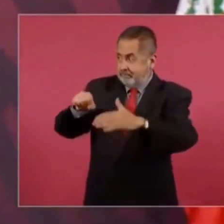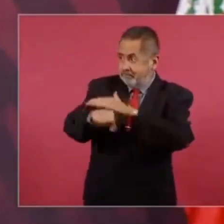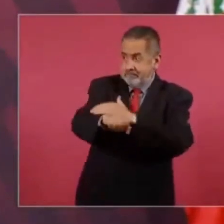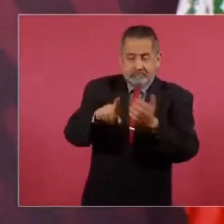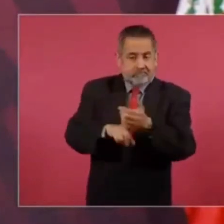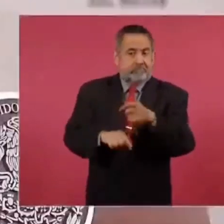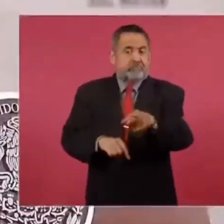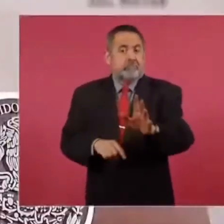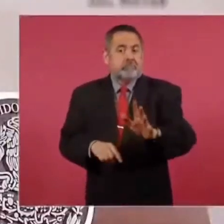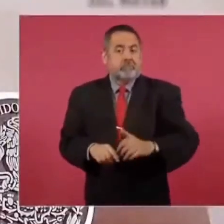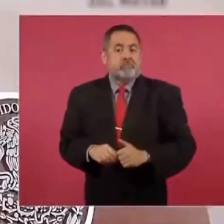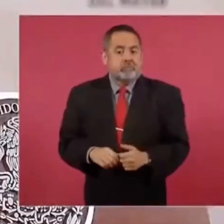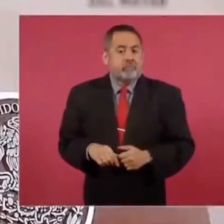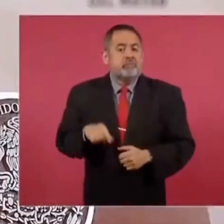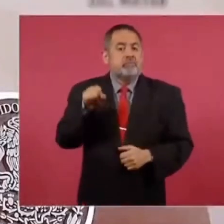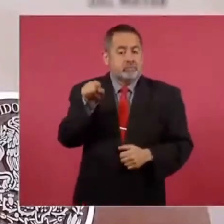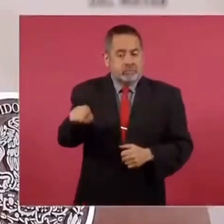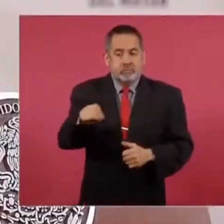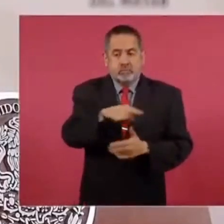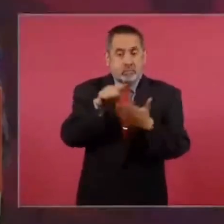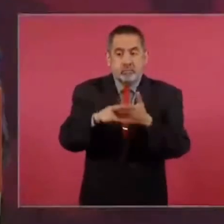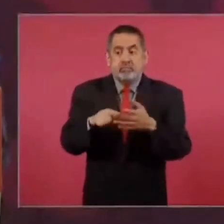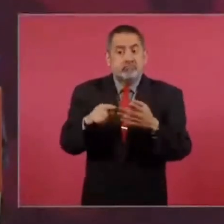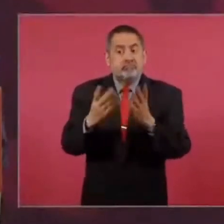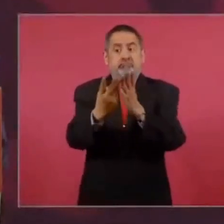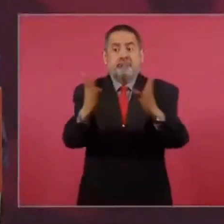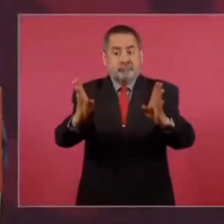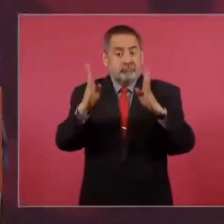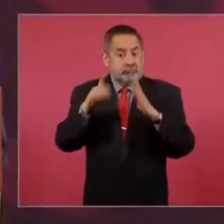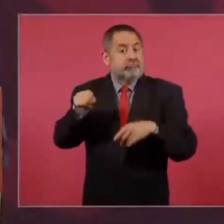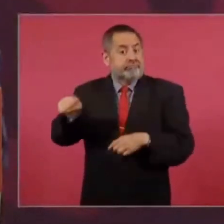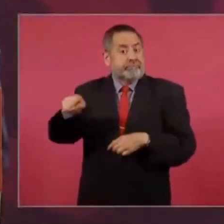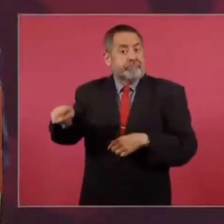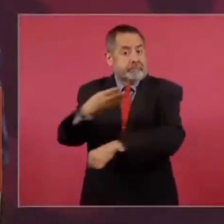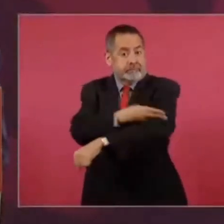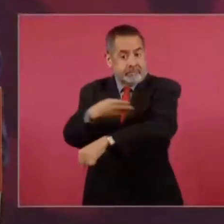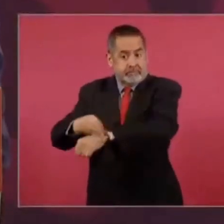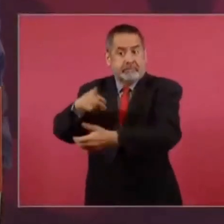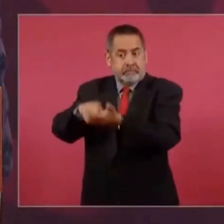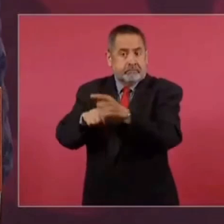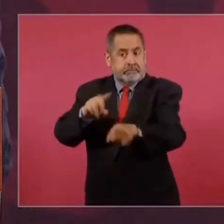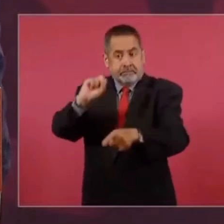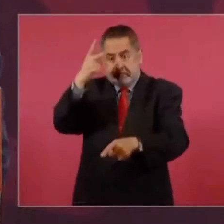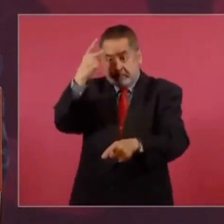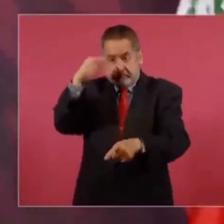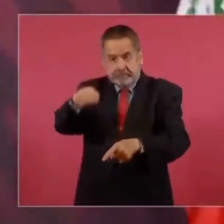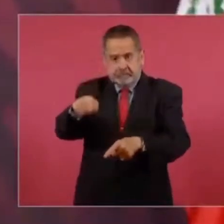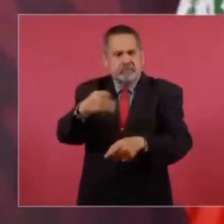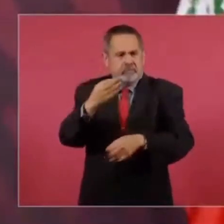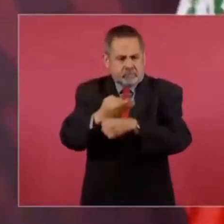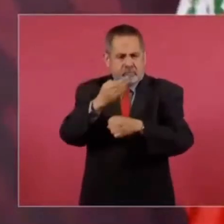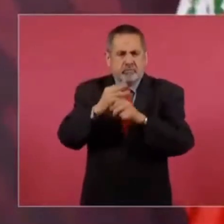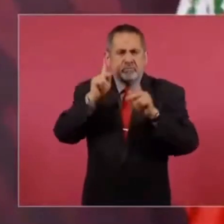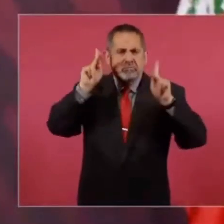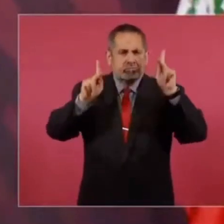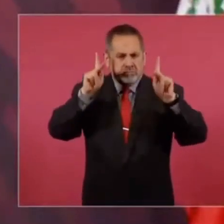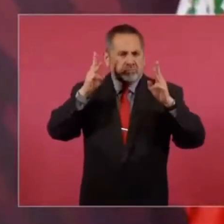está la celda donde estuvo Madero. Es un centro cultural